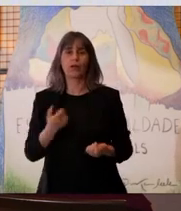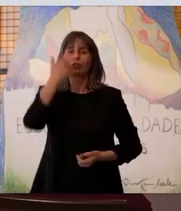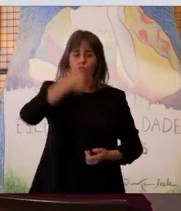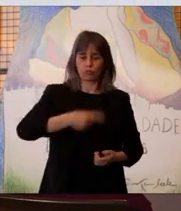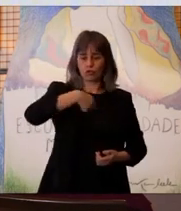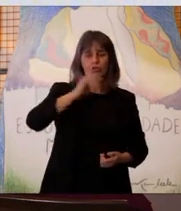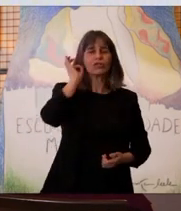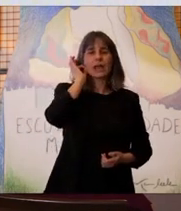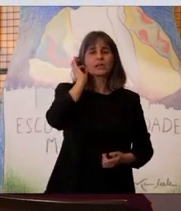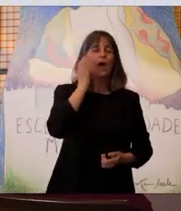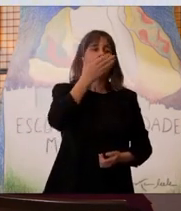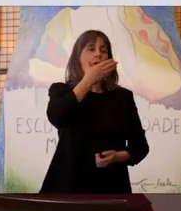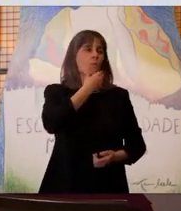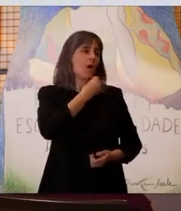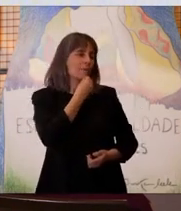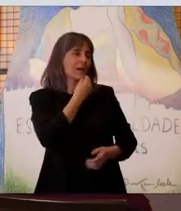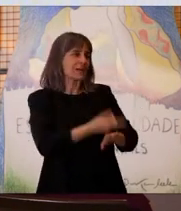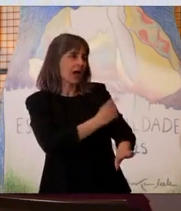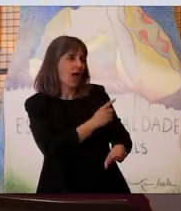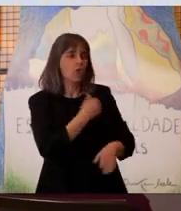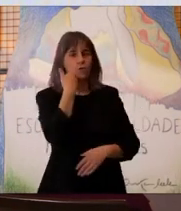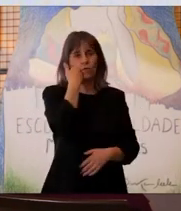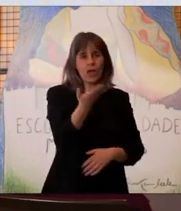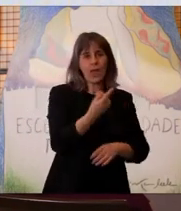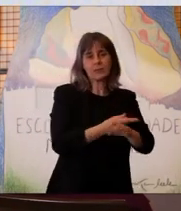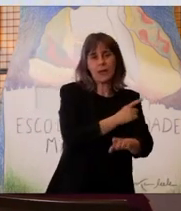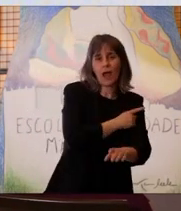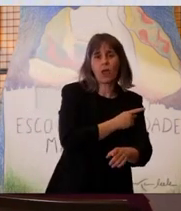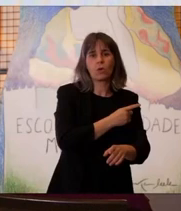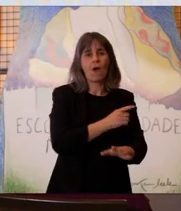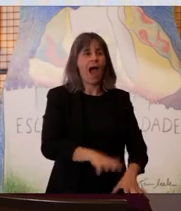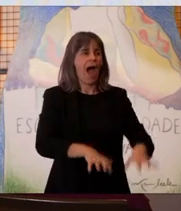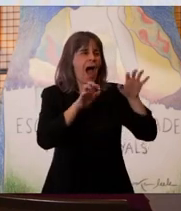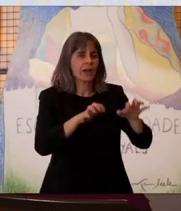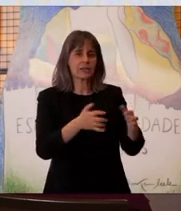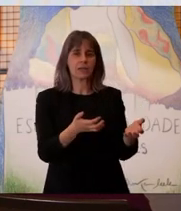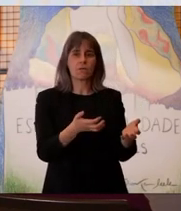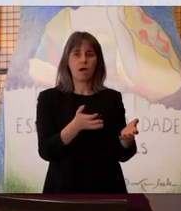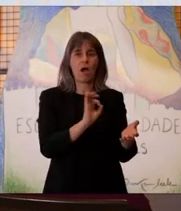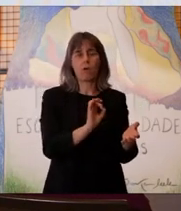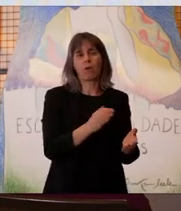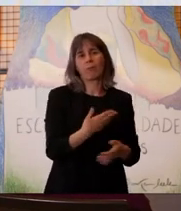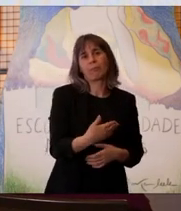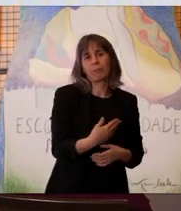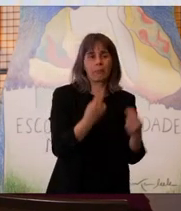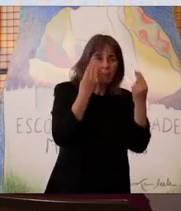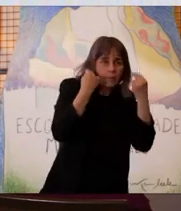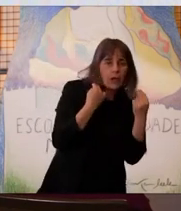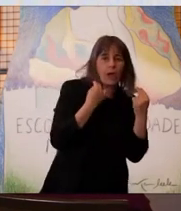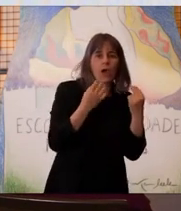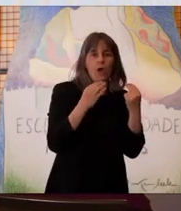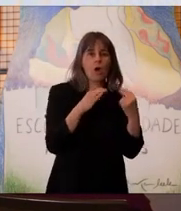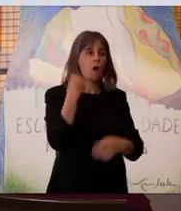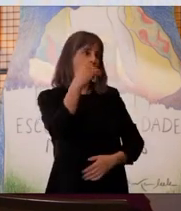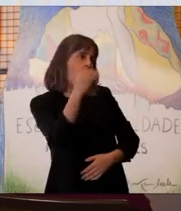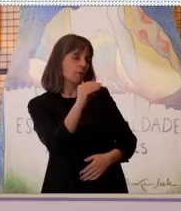feas o muy guapas muy agresivas o nada agresivas o muy más jóvenes